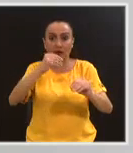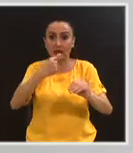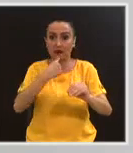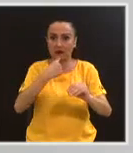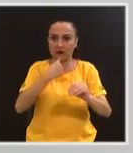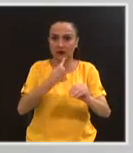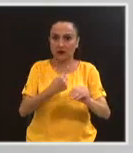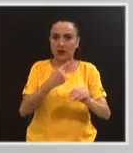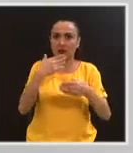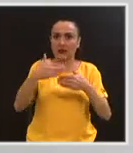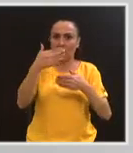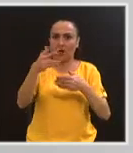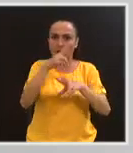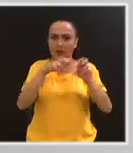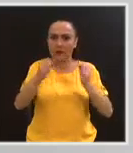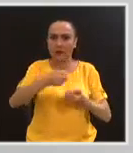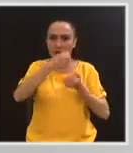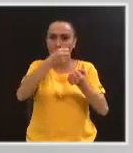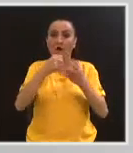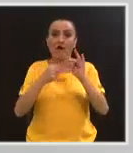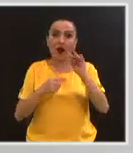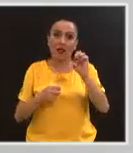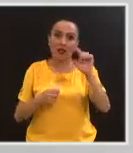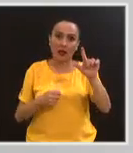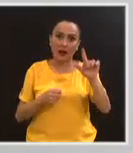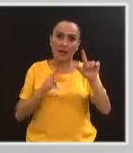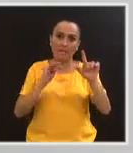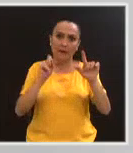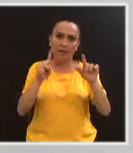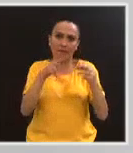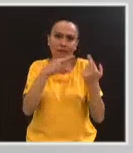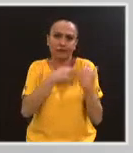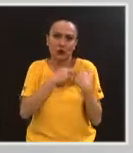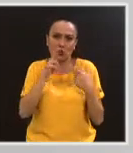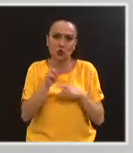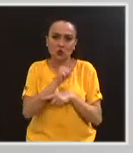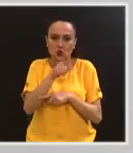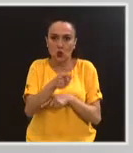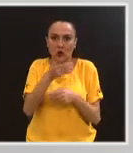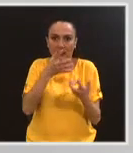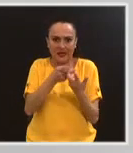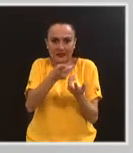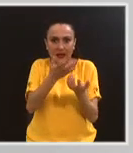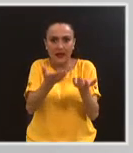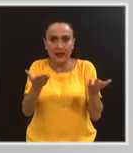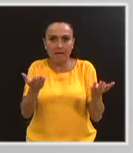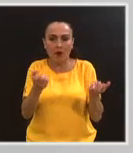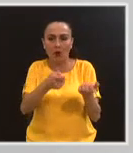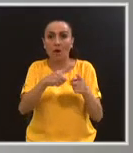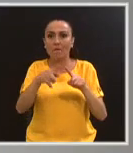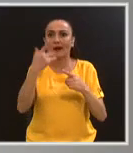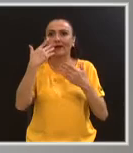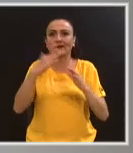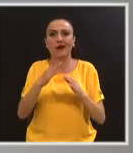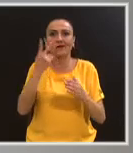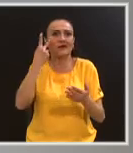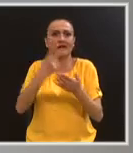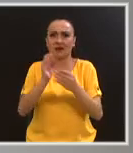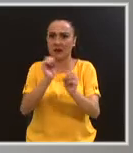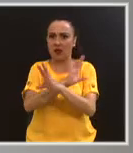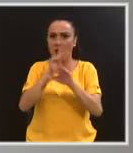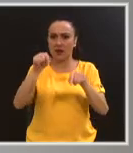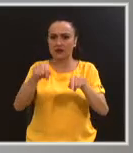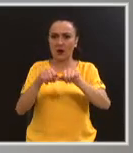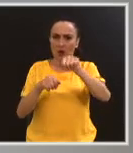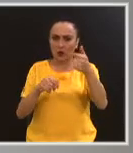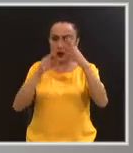señalando que luego de la inversión de fonatel El mep es corresponsable del uso responsable de este beneficio lo cual se evidencia en este